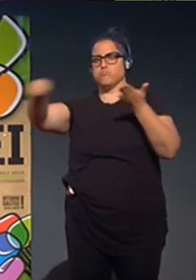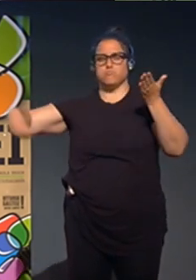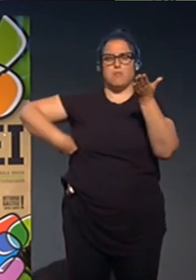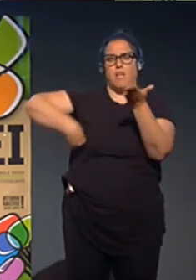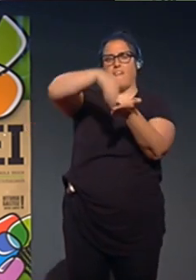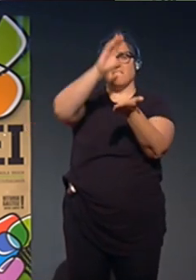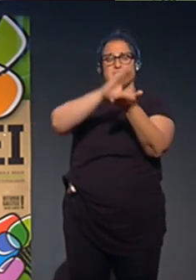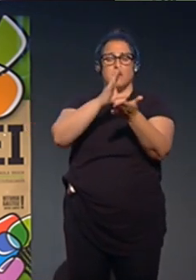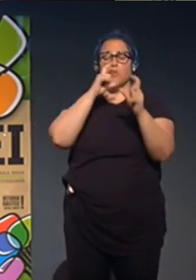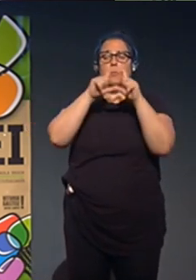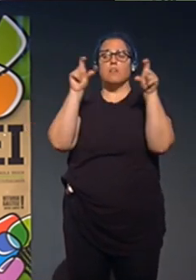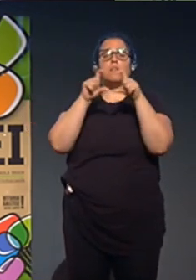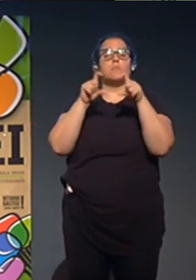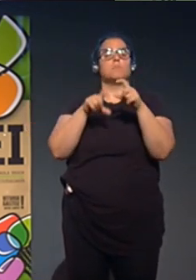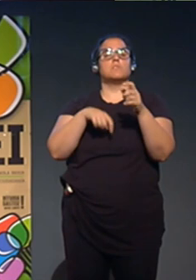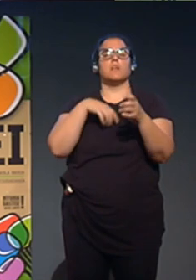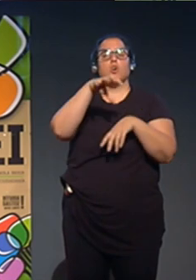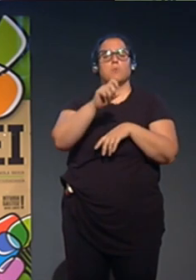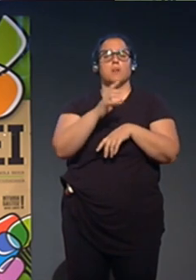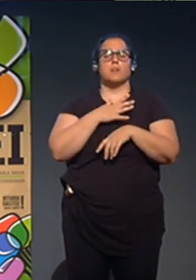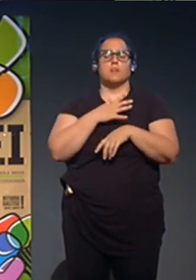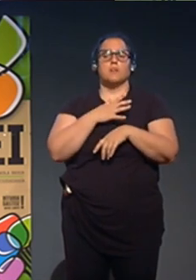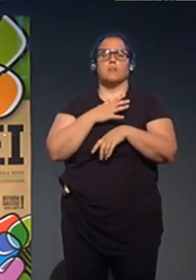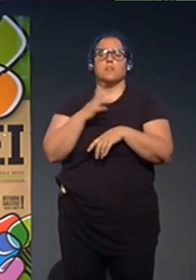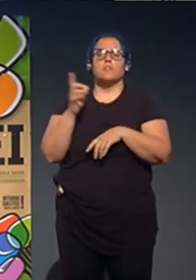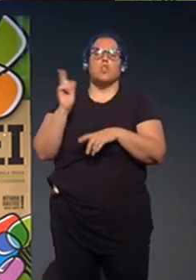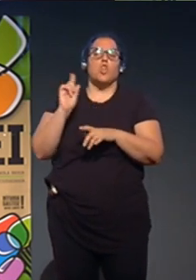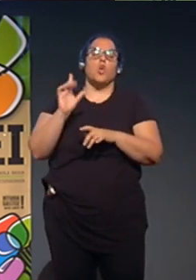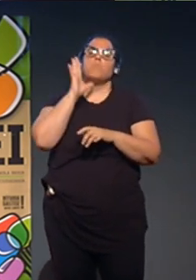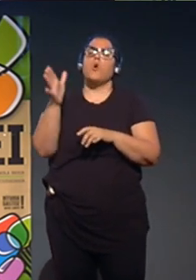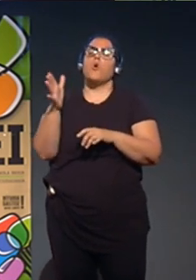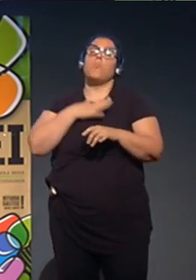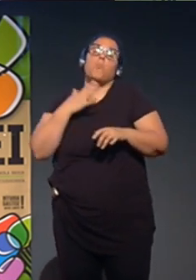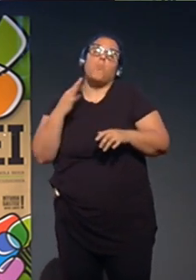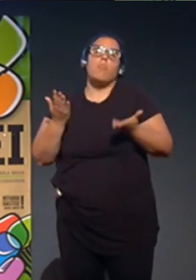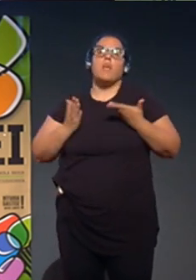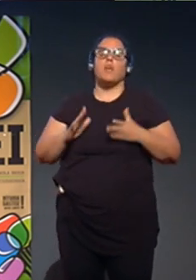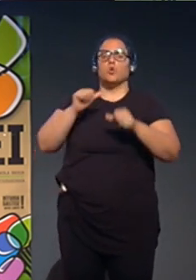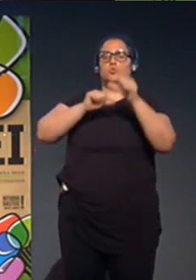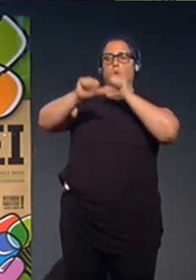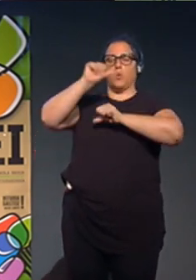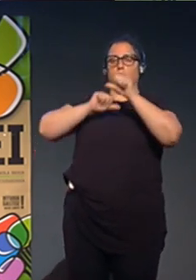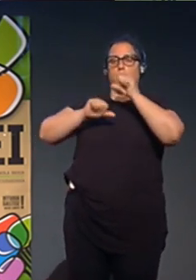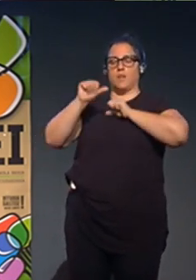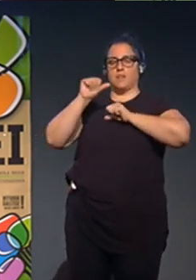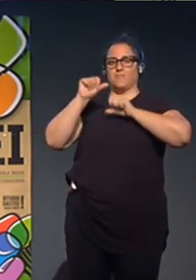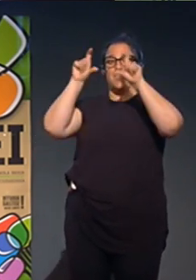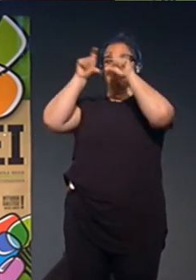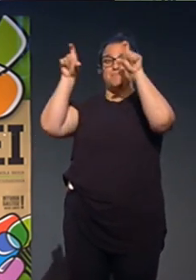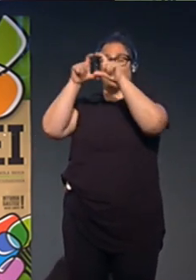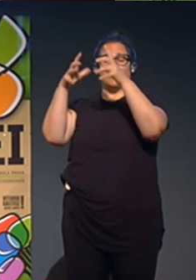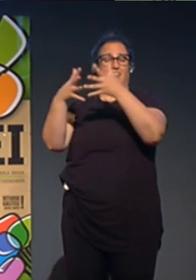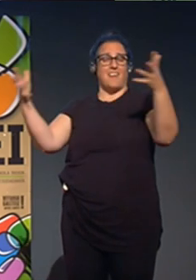tampoco quiere comprarlo pero cuando quiere comprar no no porque a lo mejor mis hijos quieren volver al campo entonces la compañía te dice es gran compañía